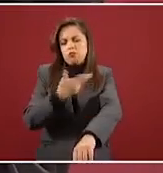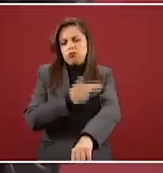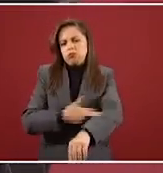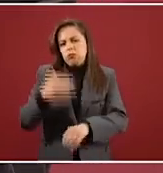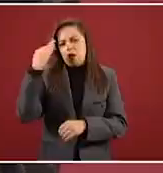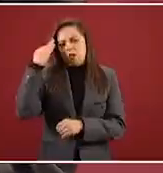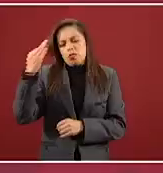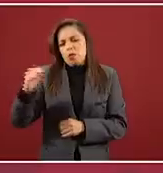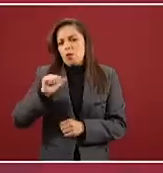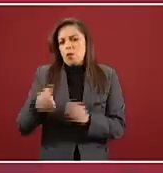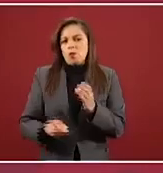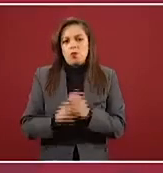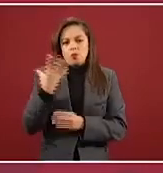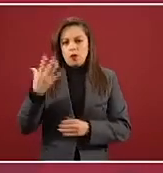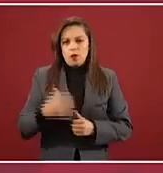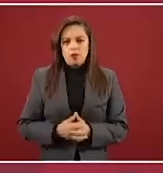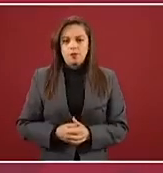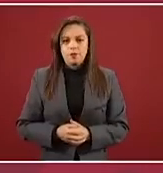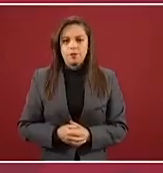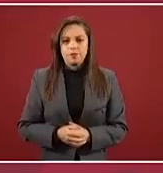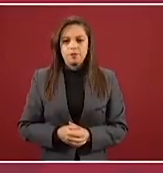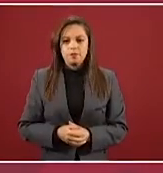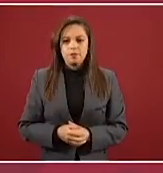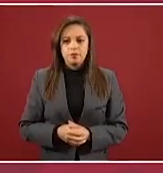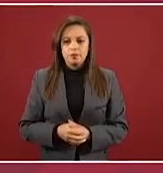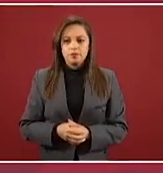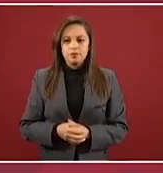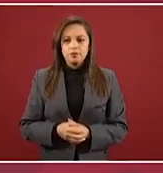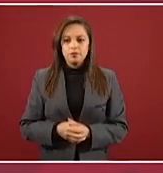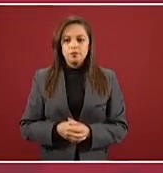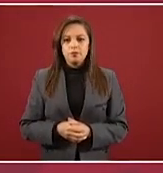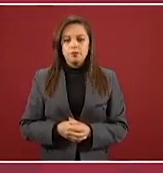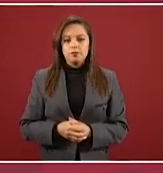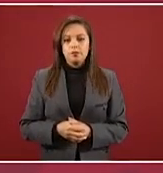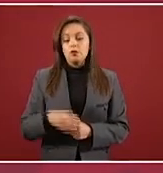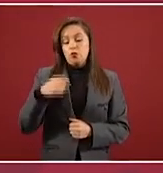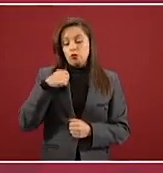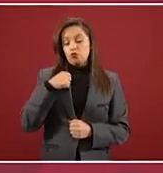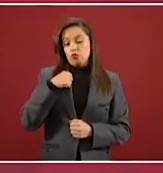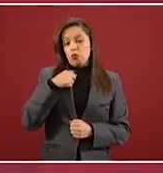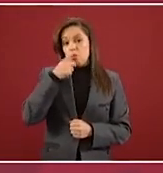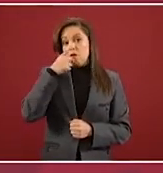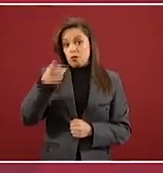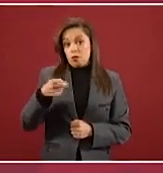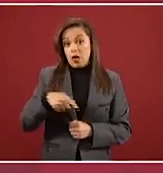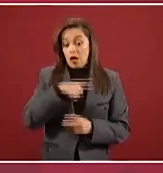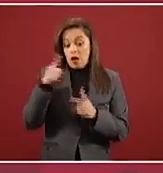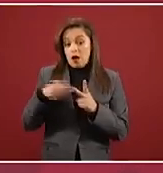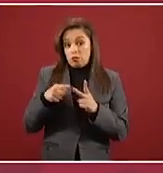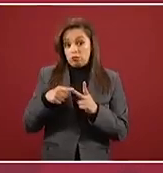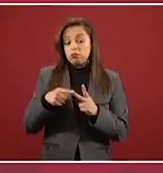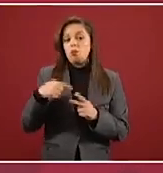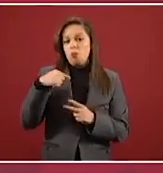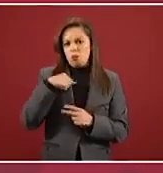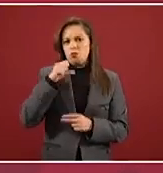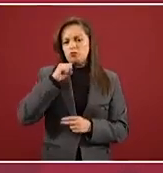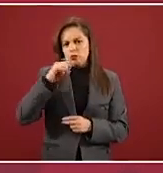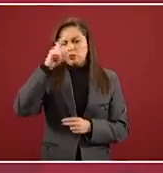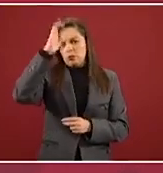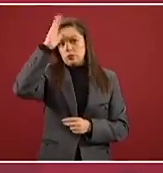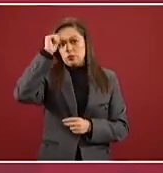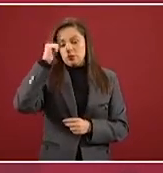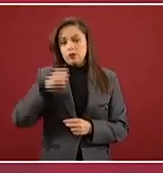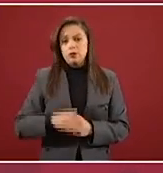Yo dije que era partidario de lo segundo. ¿Y entonces esa consulta?